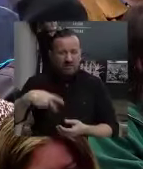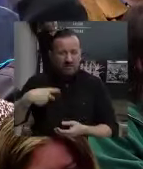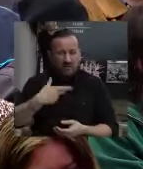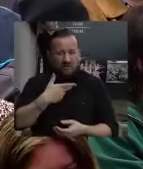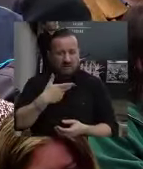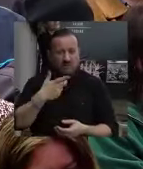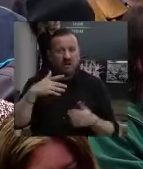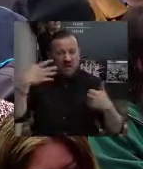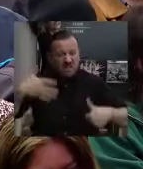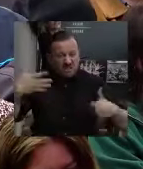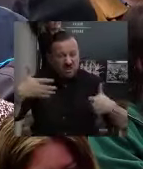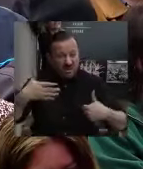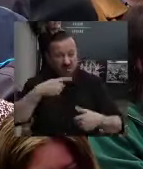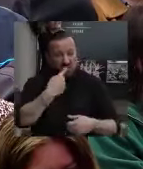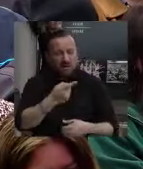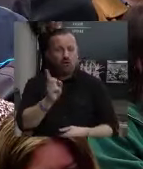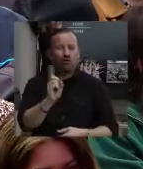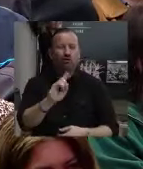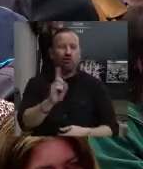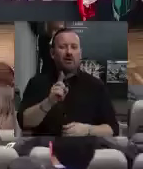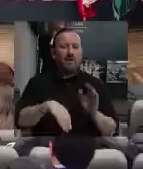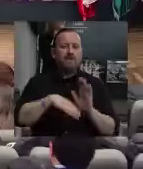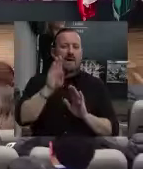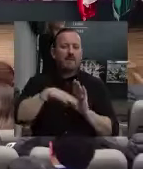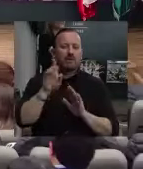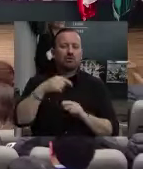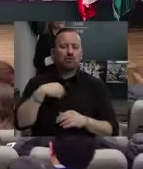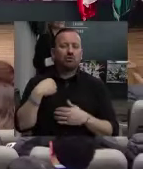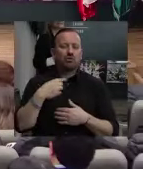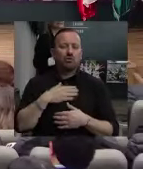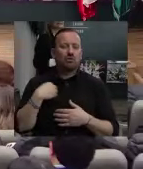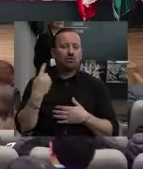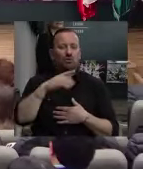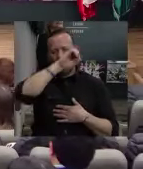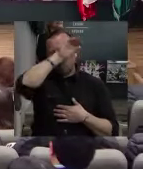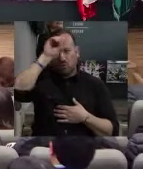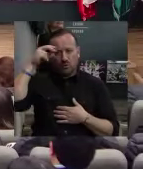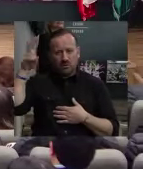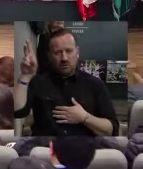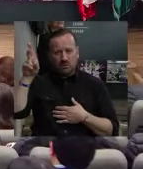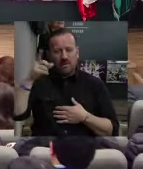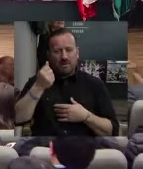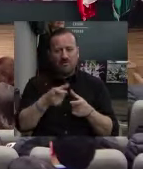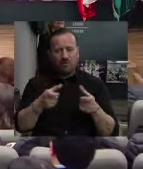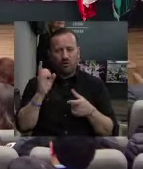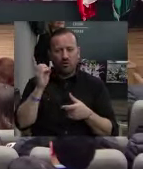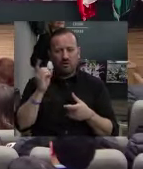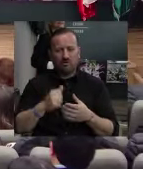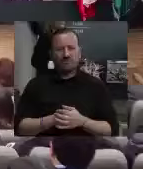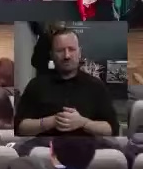las los 6000 sí no son más porque nosotros llevamos Esto está estimado en dólares